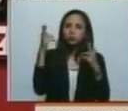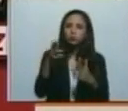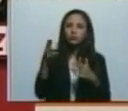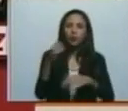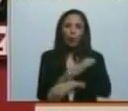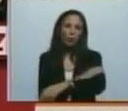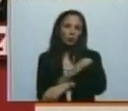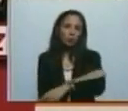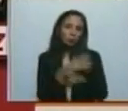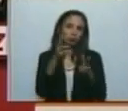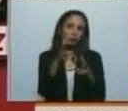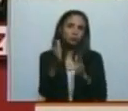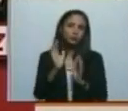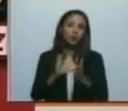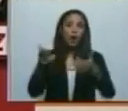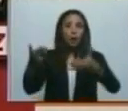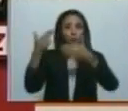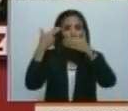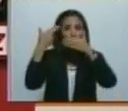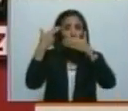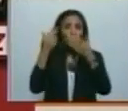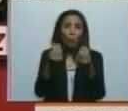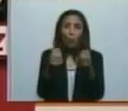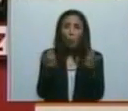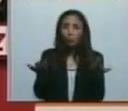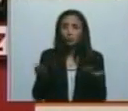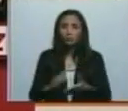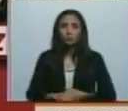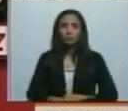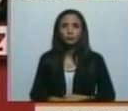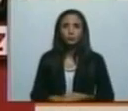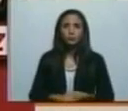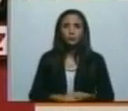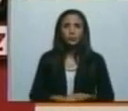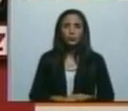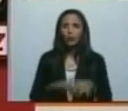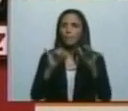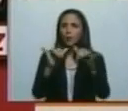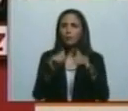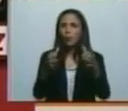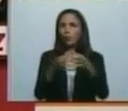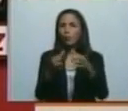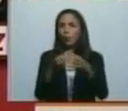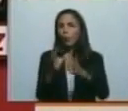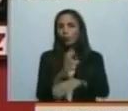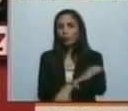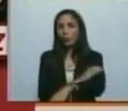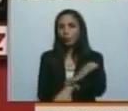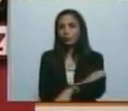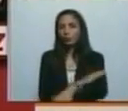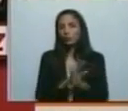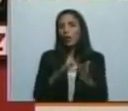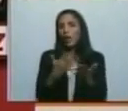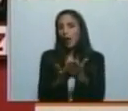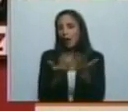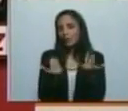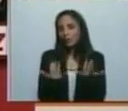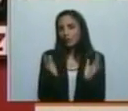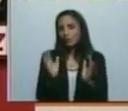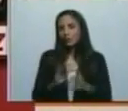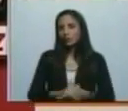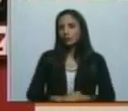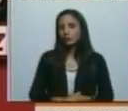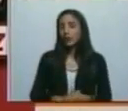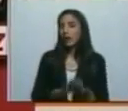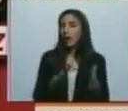acciones, muchas de ellas terroristas. Esa derecha que aquí hasta hace poco se